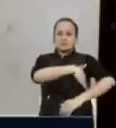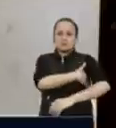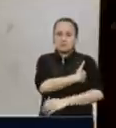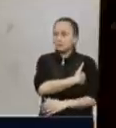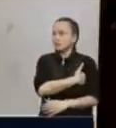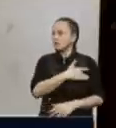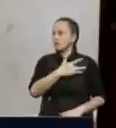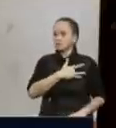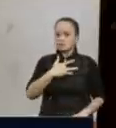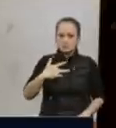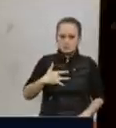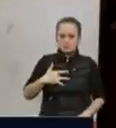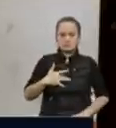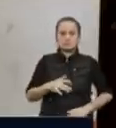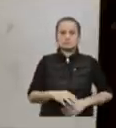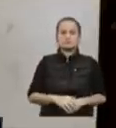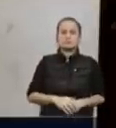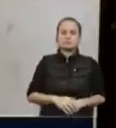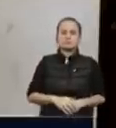de Salud,